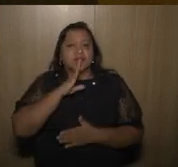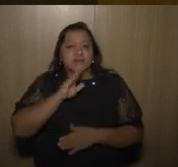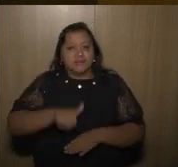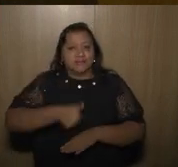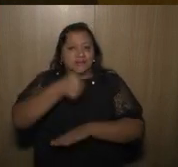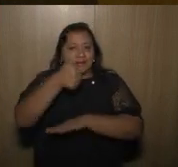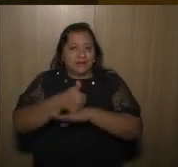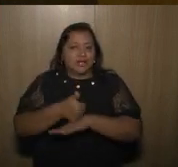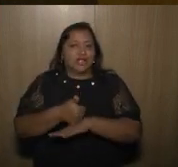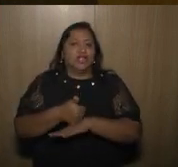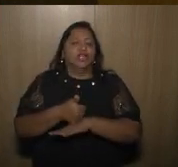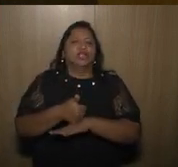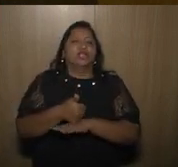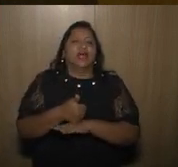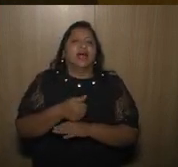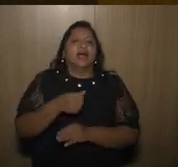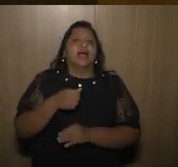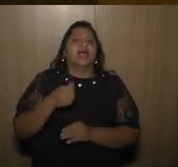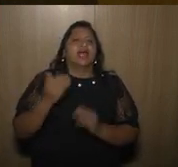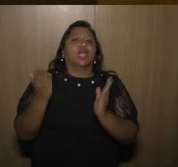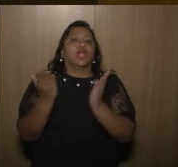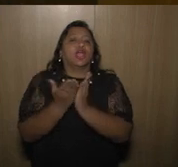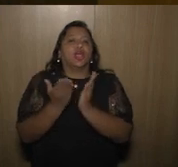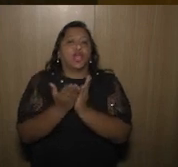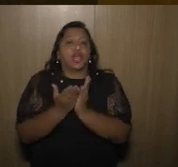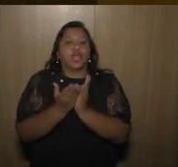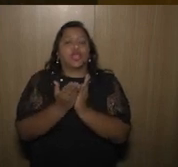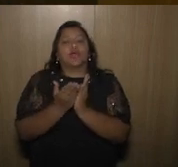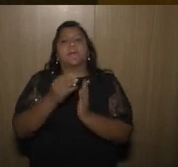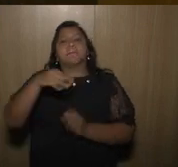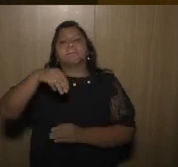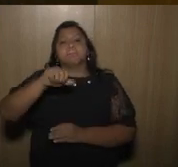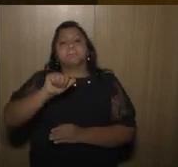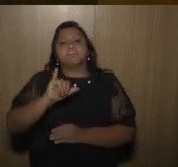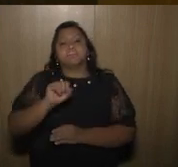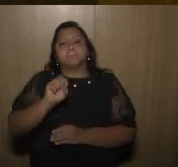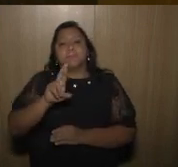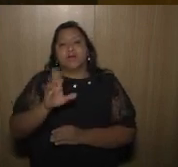Colegio Mayor de Cundinamarca, la doctora María Ruth Hernández.